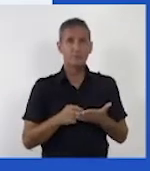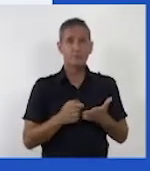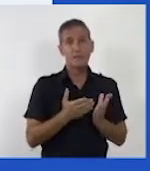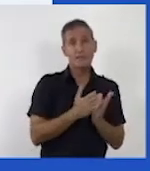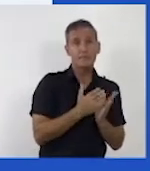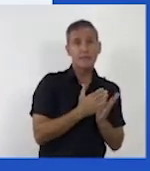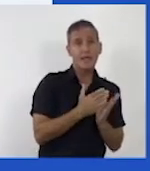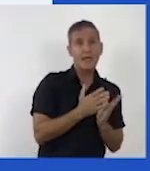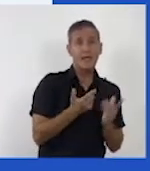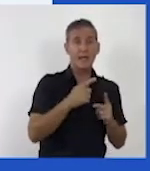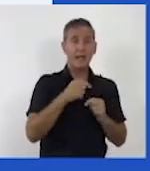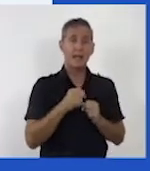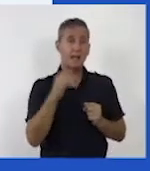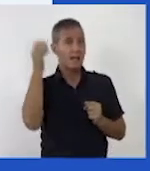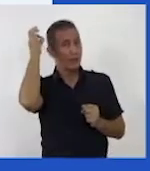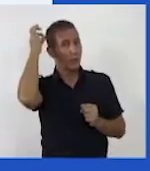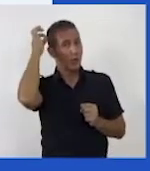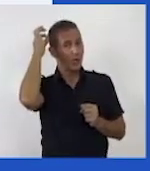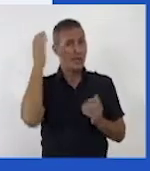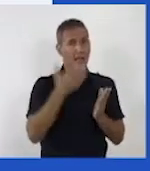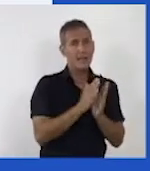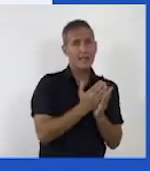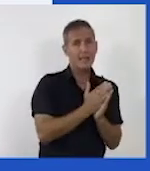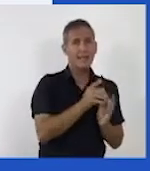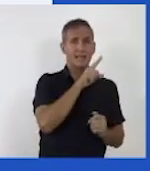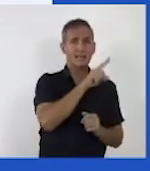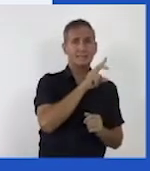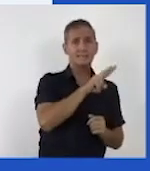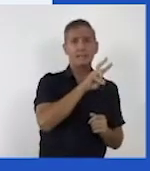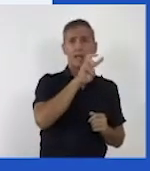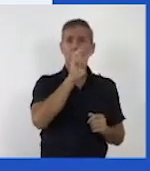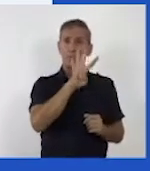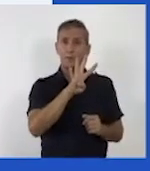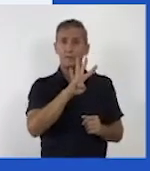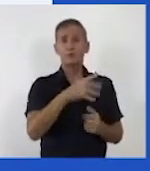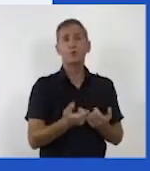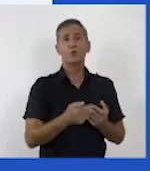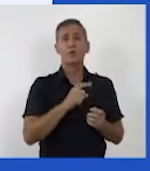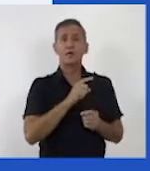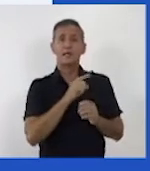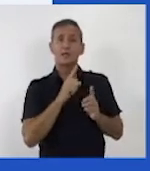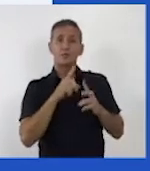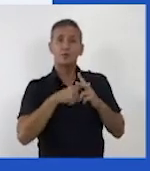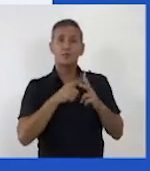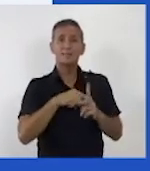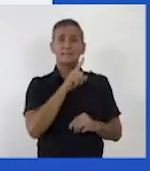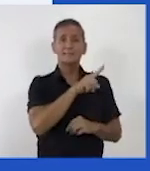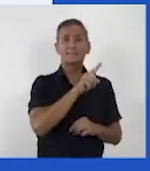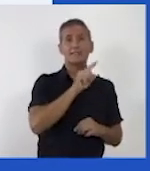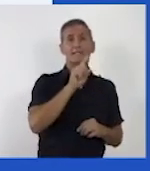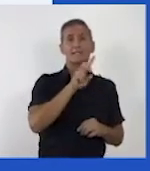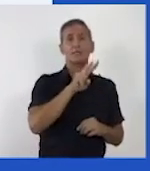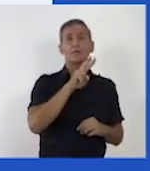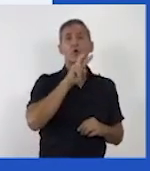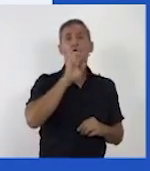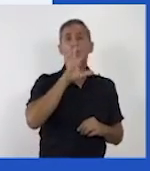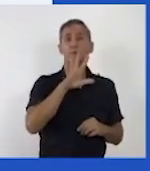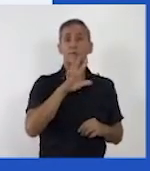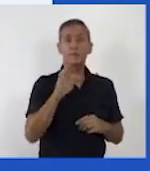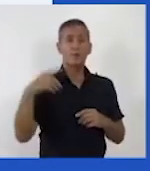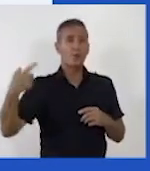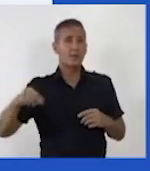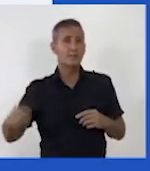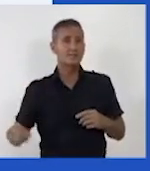en el libro de español de español las páginas 124 y 125 las tienen ahí abiertas los